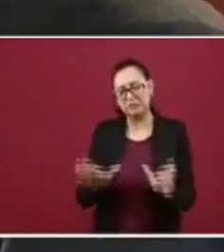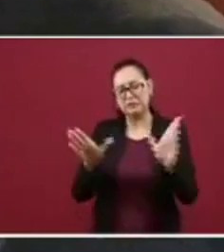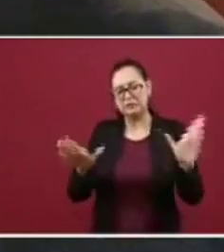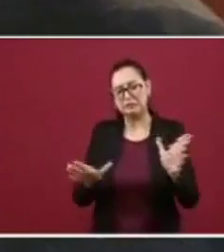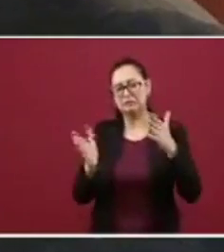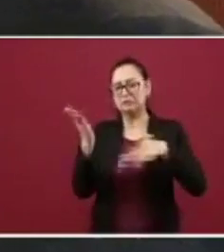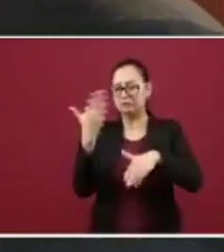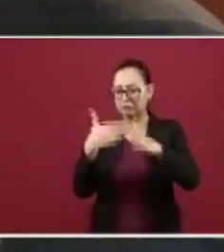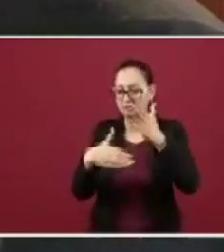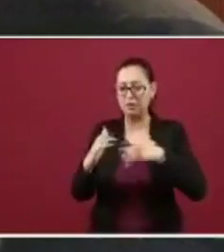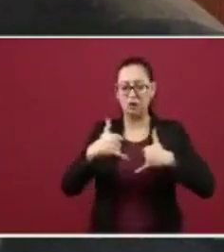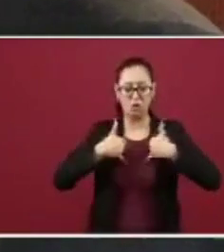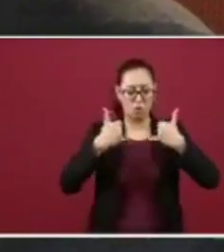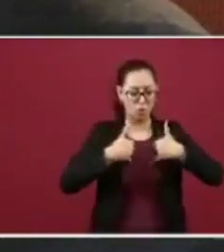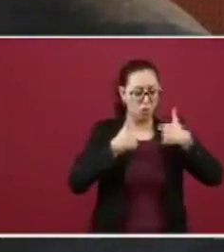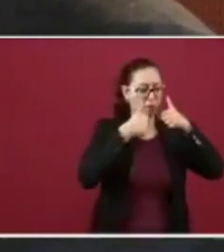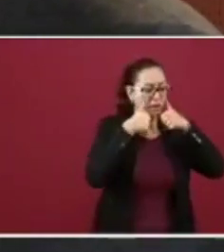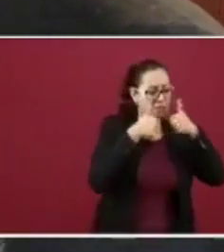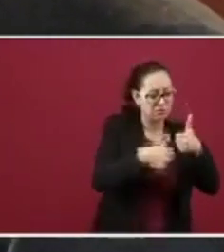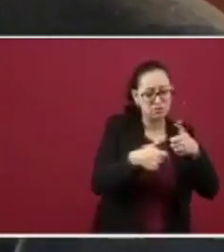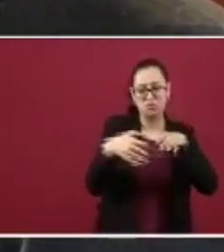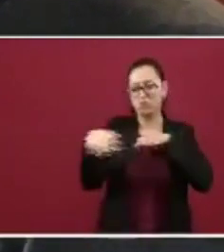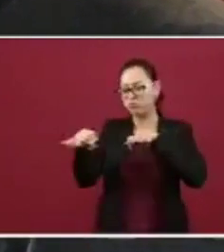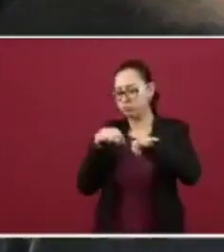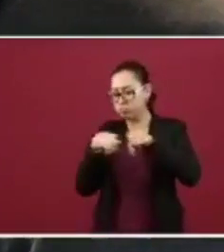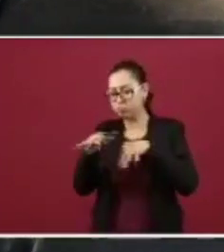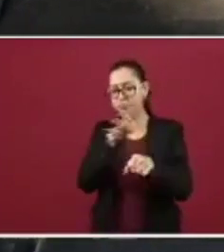con empleo, con bienestar.